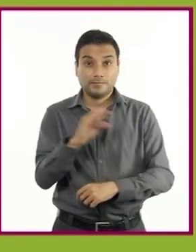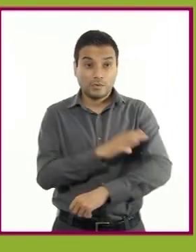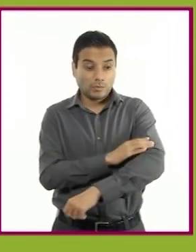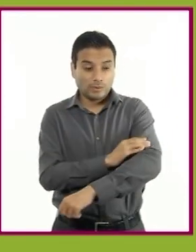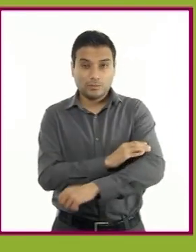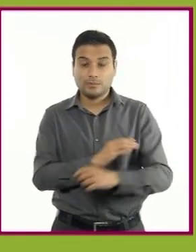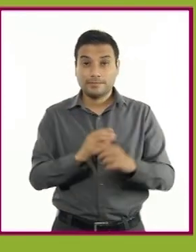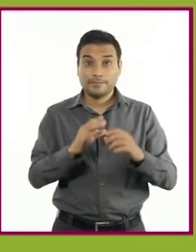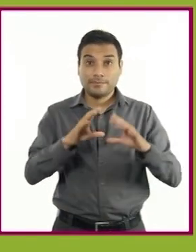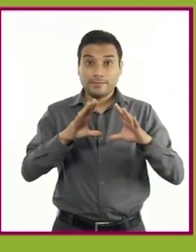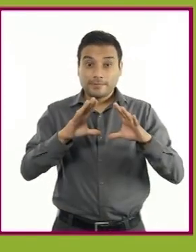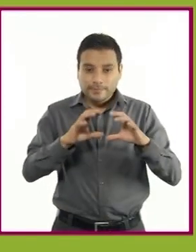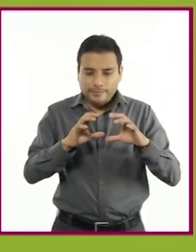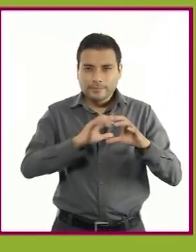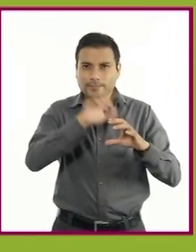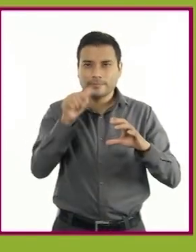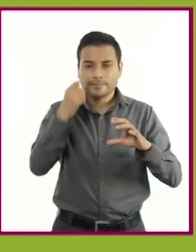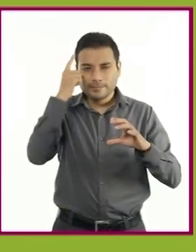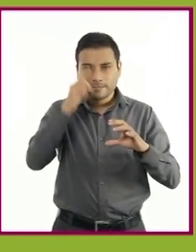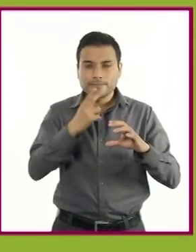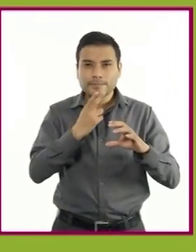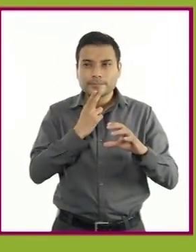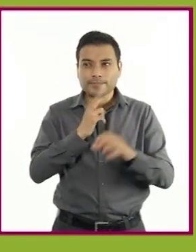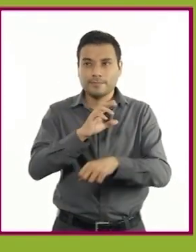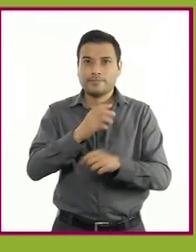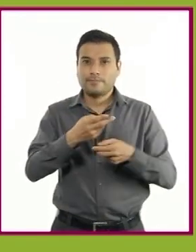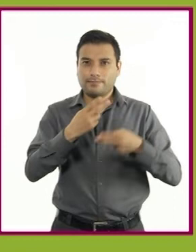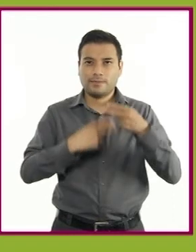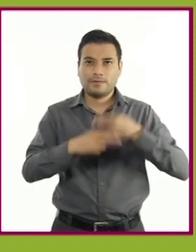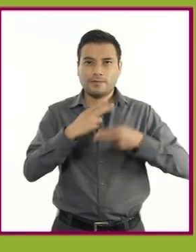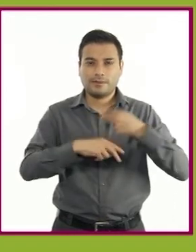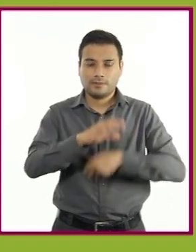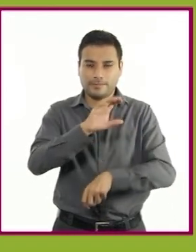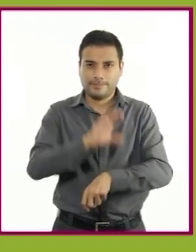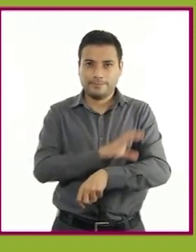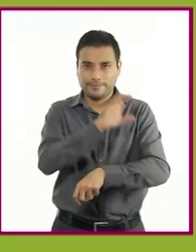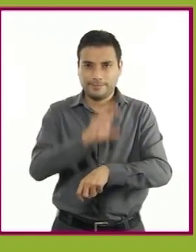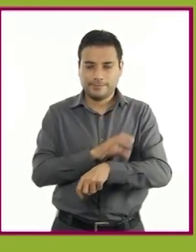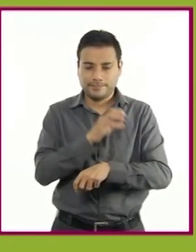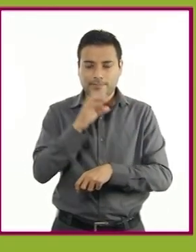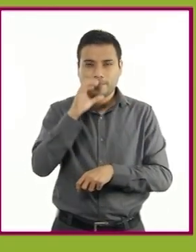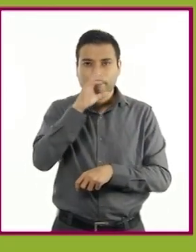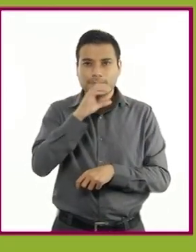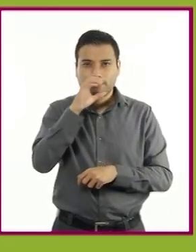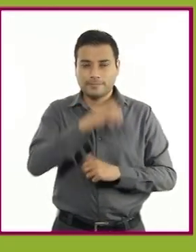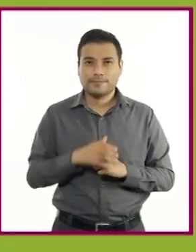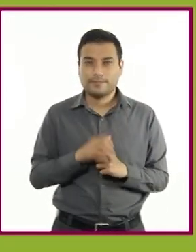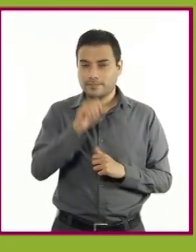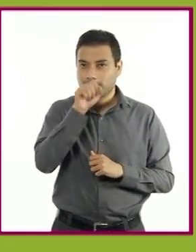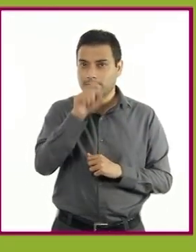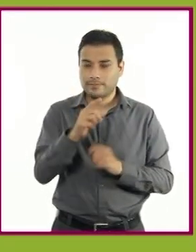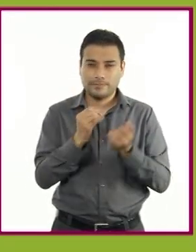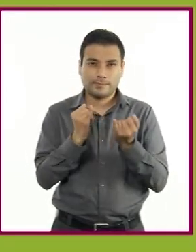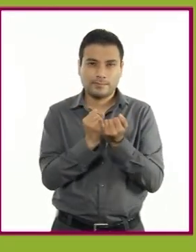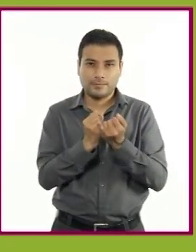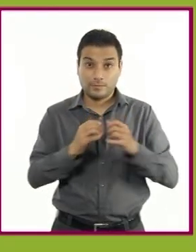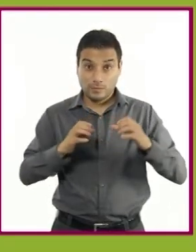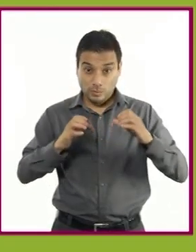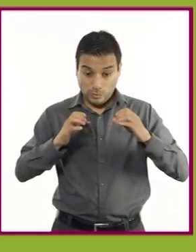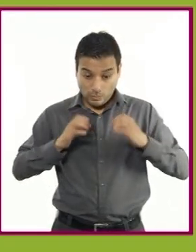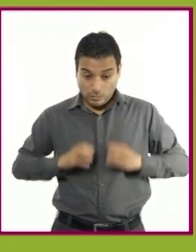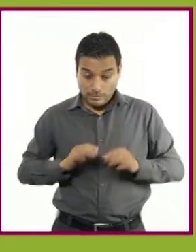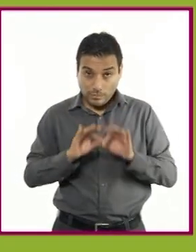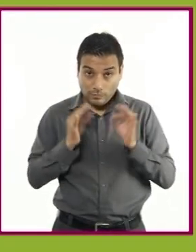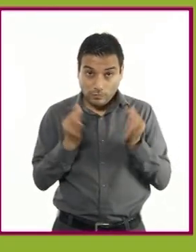que favorecen la generación de energía calórica. Otorga el aspecto típico del cuerpo, junto con